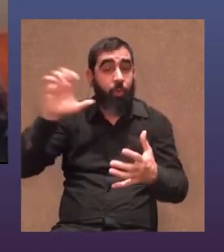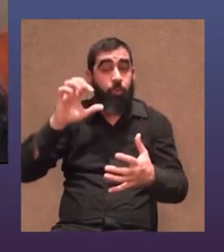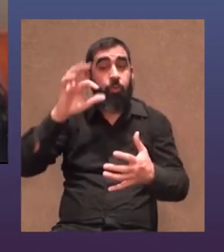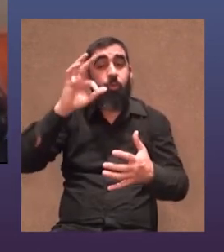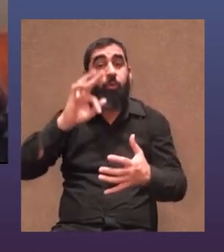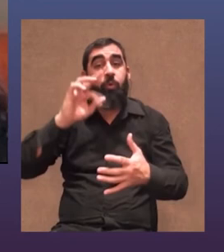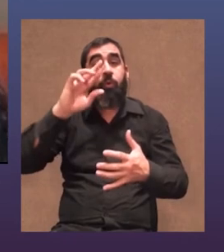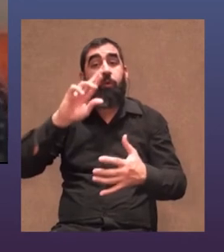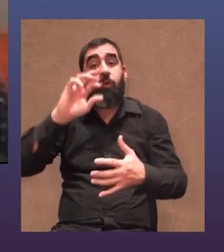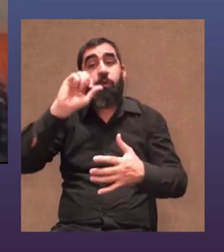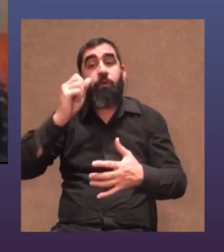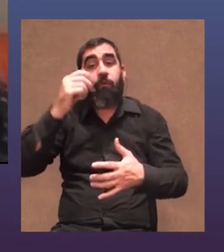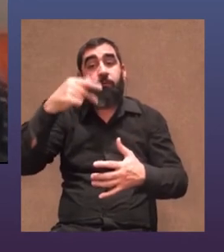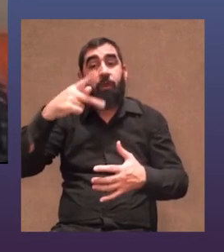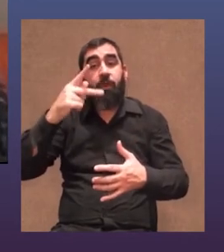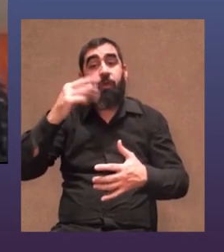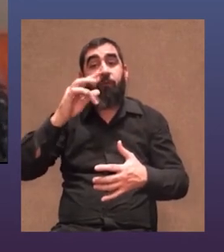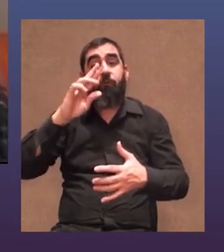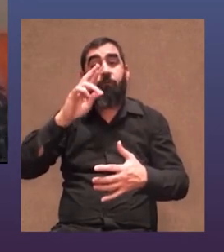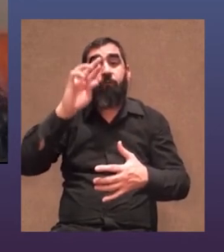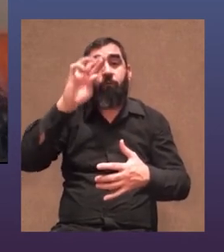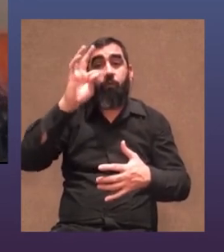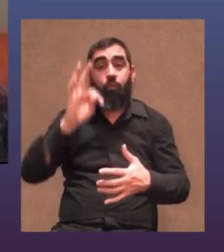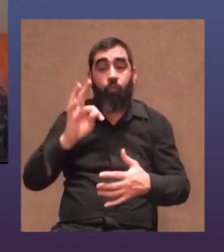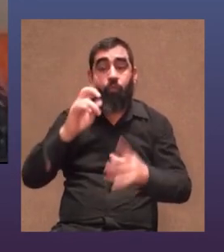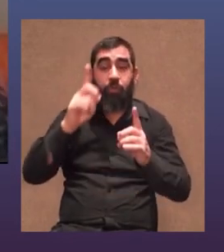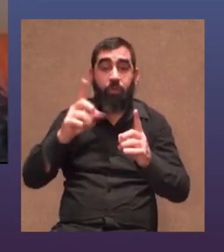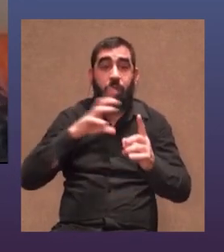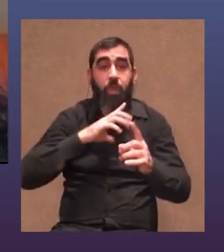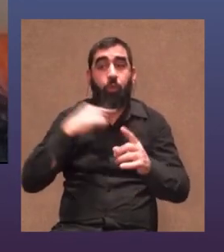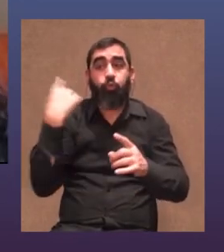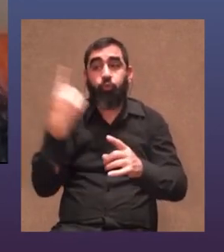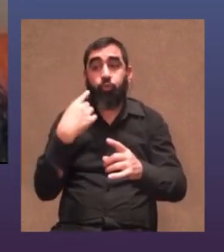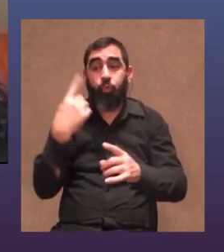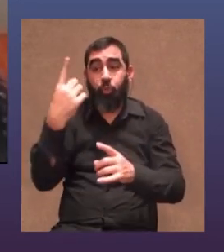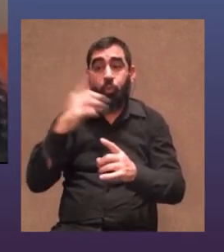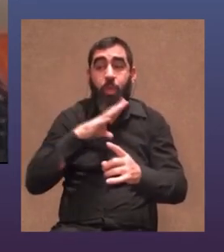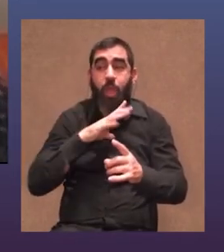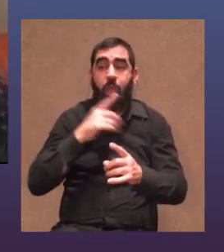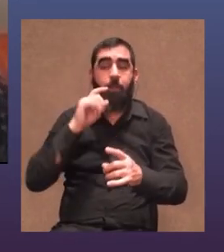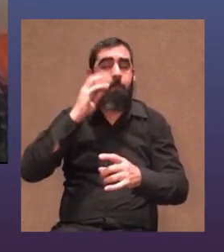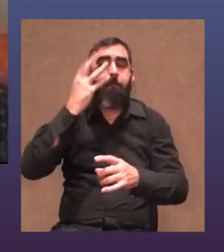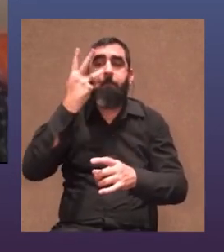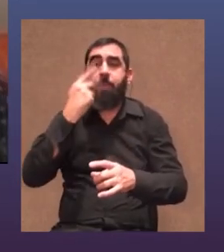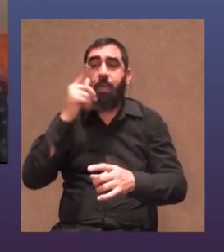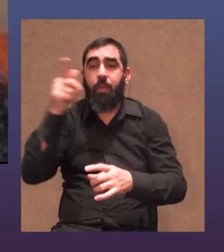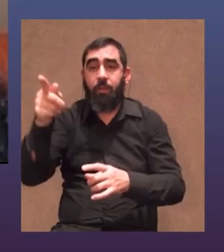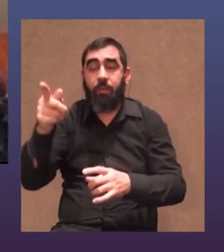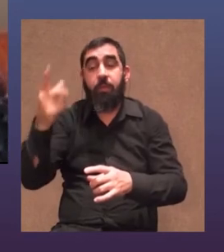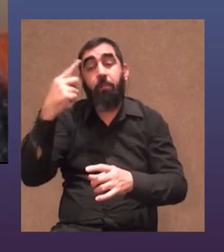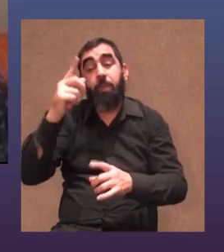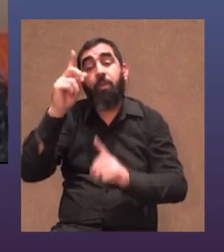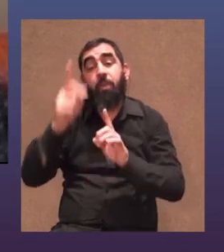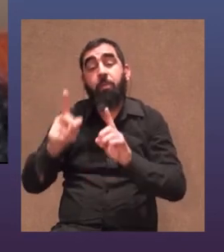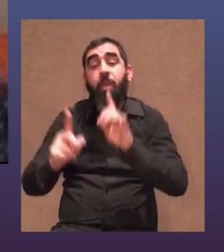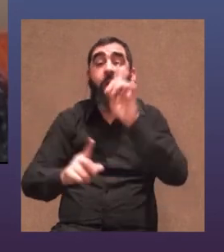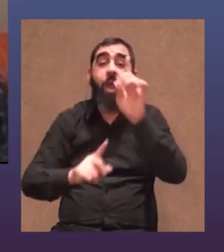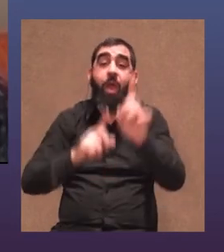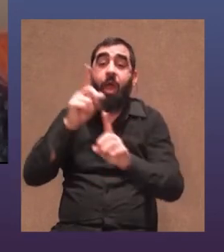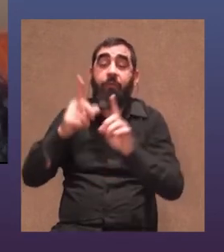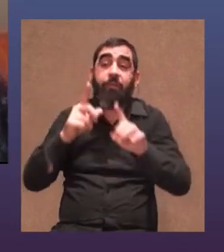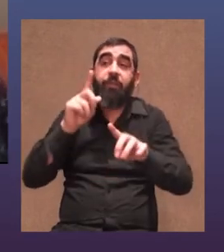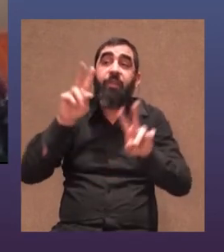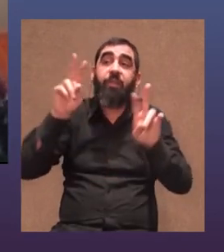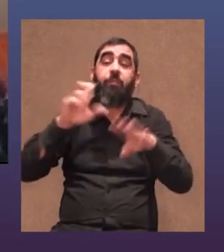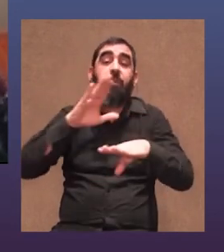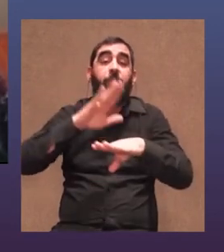últimamente me gustan mucho sus versiones porque me gusta mucho la solista que tienen, pero también de repente es un poco momentáneo